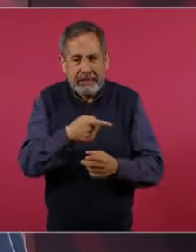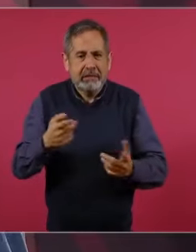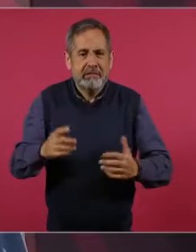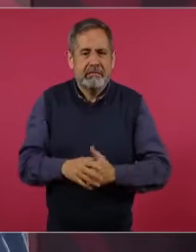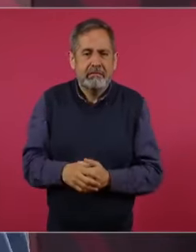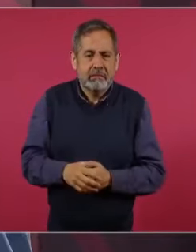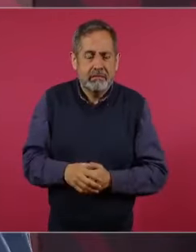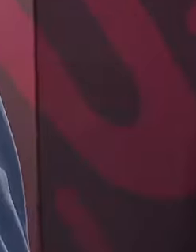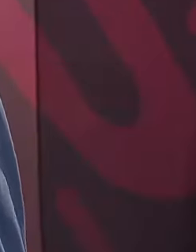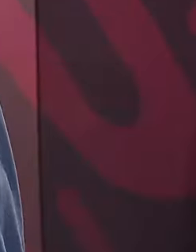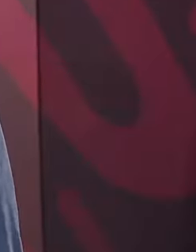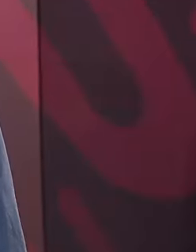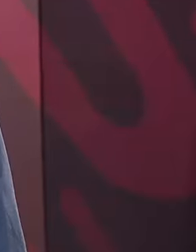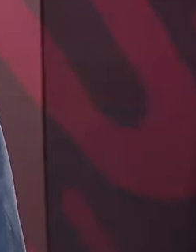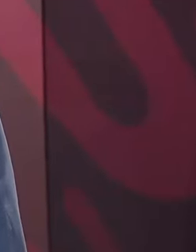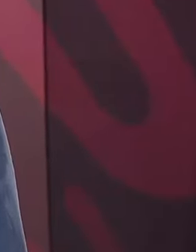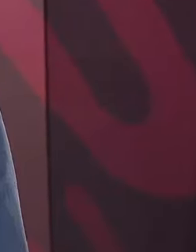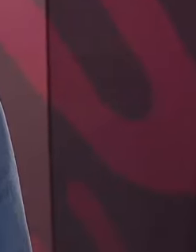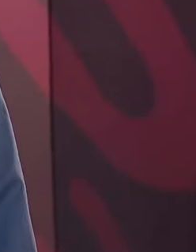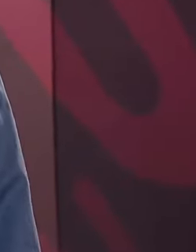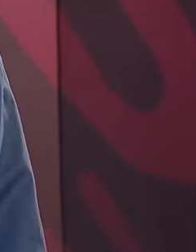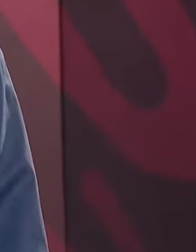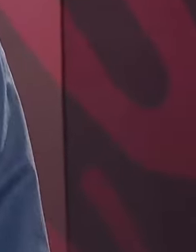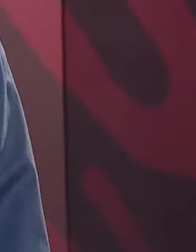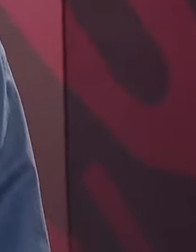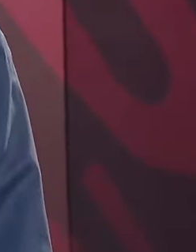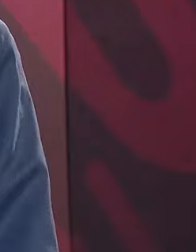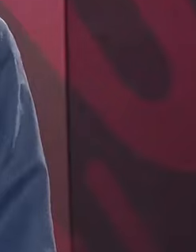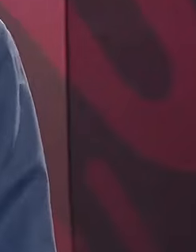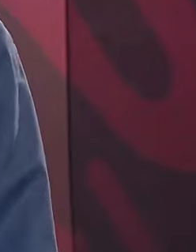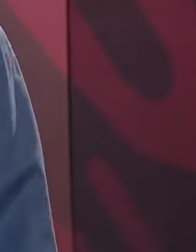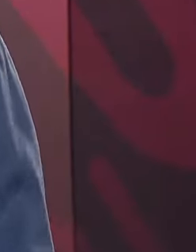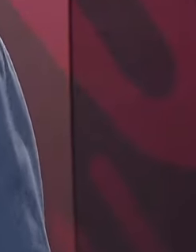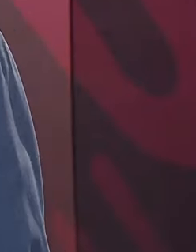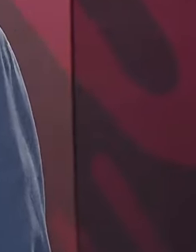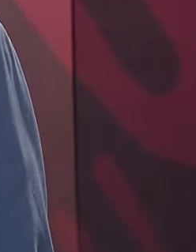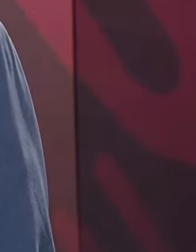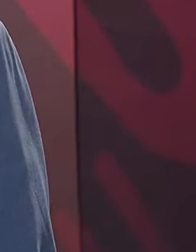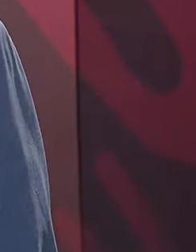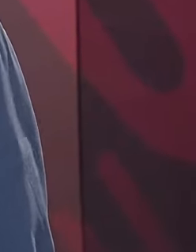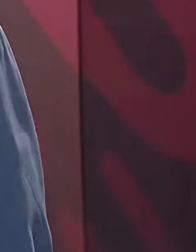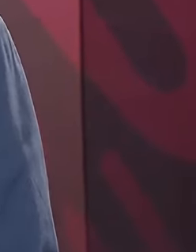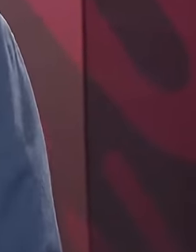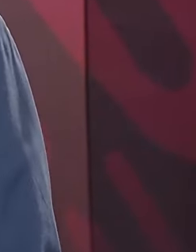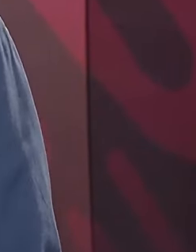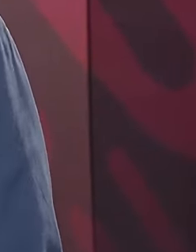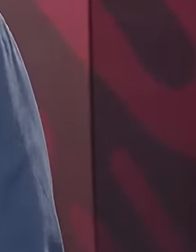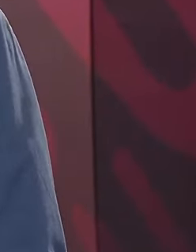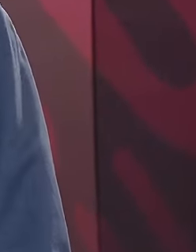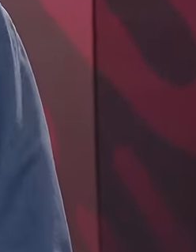Y nada más, porque son periódicos al servicio de la